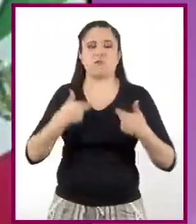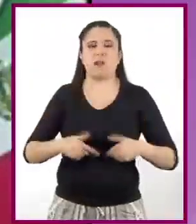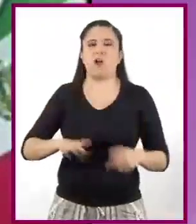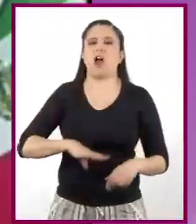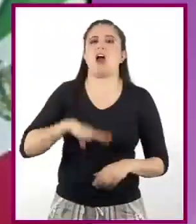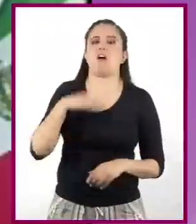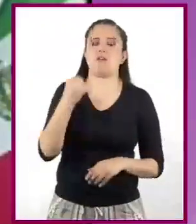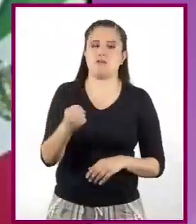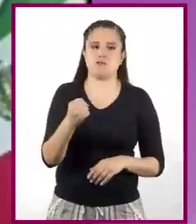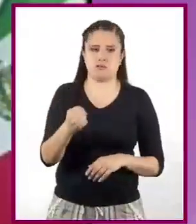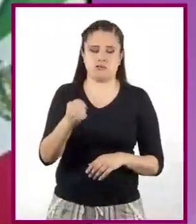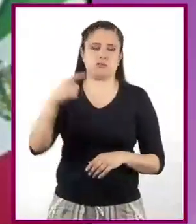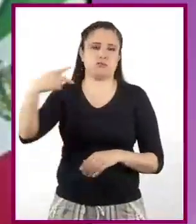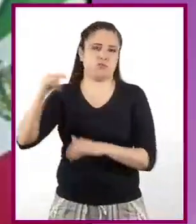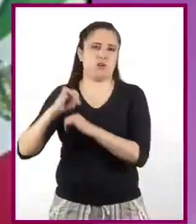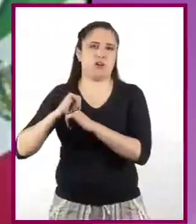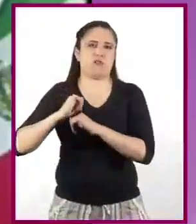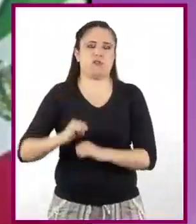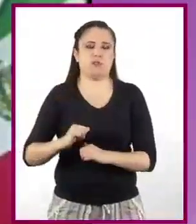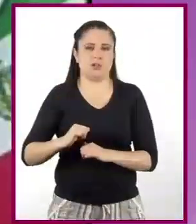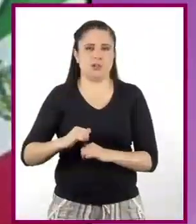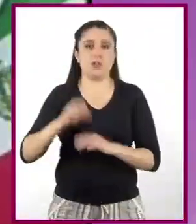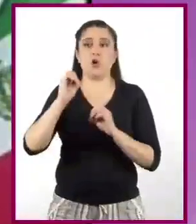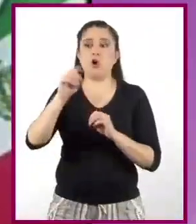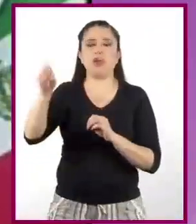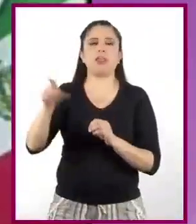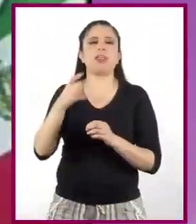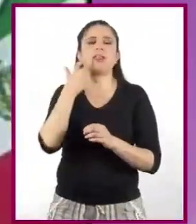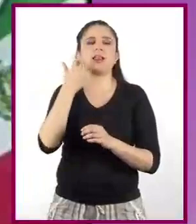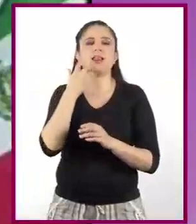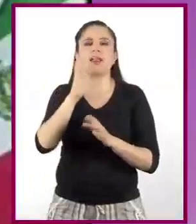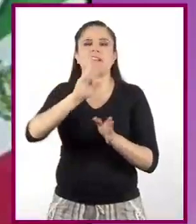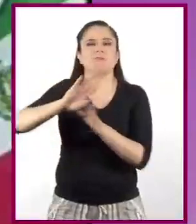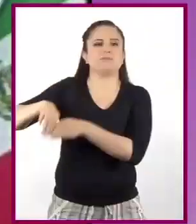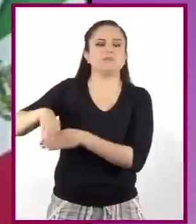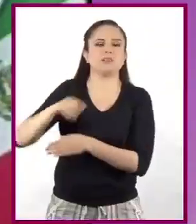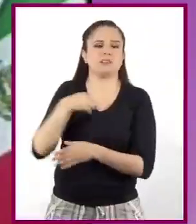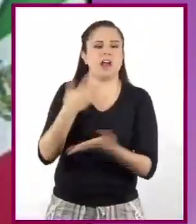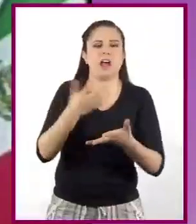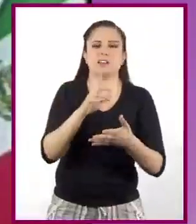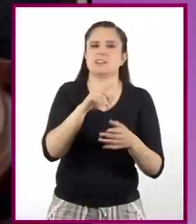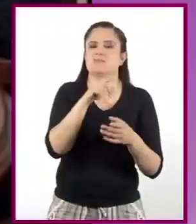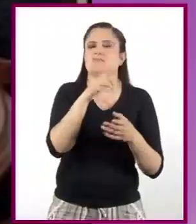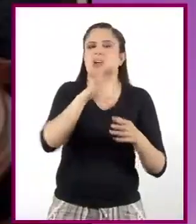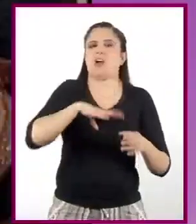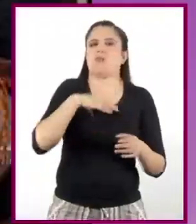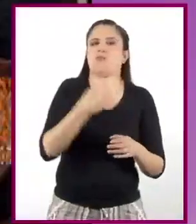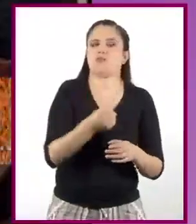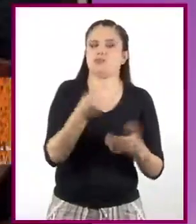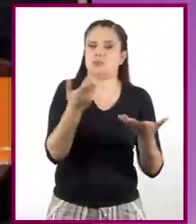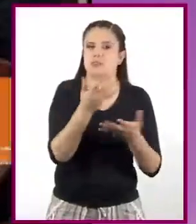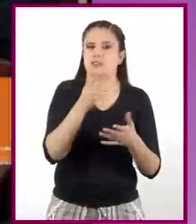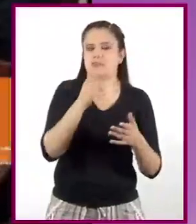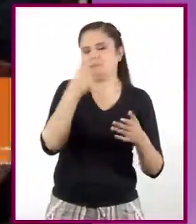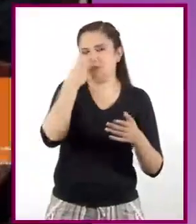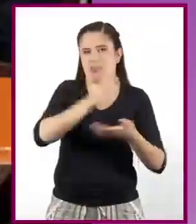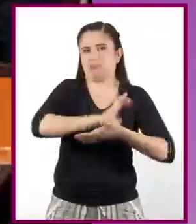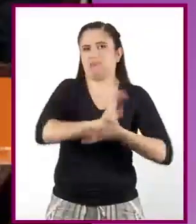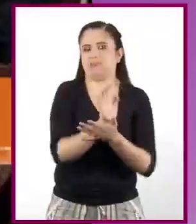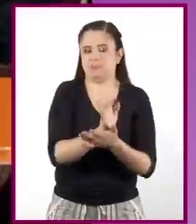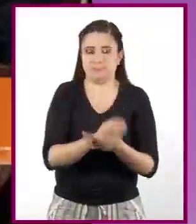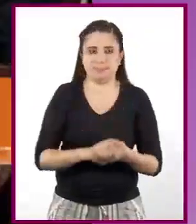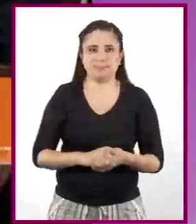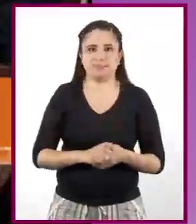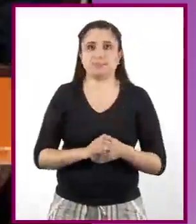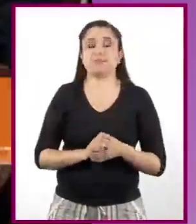de la autoridad o de una omisión que puede ser responsabilidad del Estado. ¿Y cuáles son los casos más